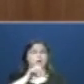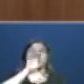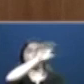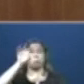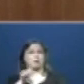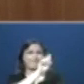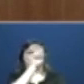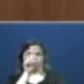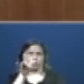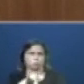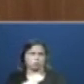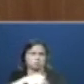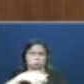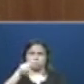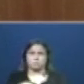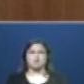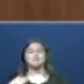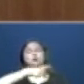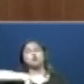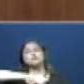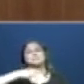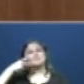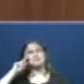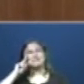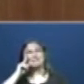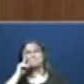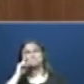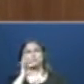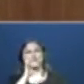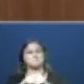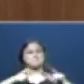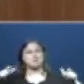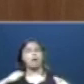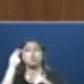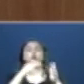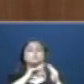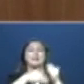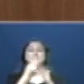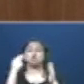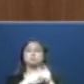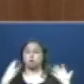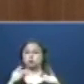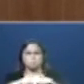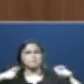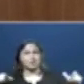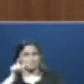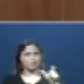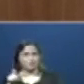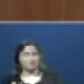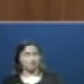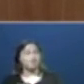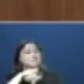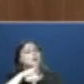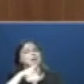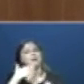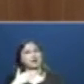autónomas nuestra experiencia demográfica positiva entre 2000 y 2008 acredita que la fórmula para ganar población pasa por un escenario